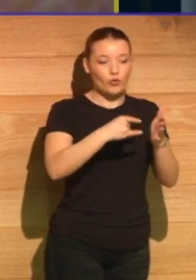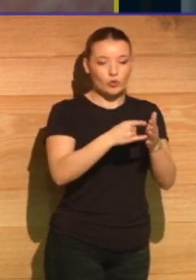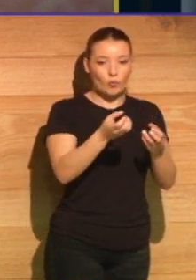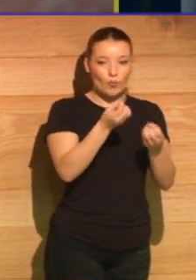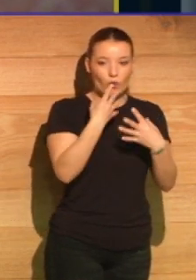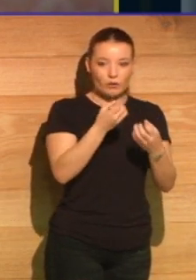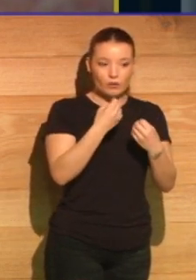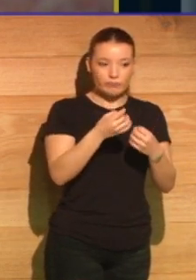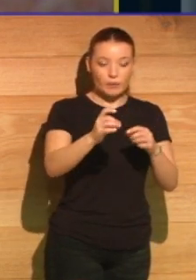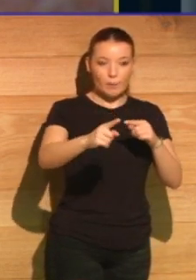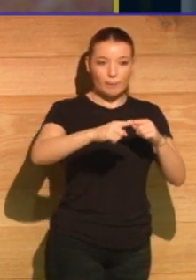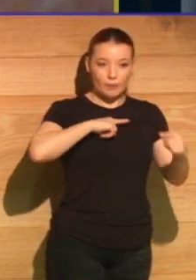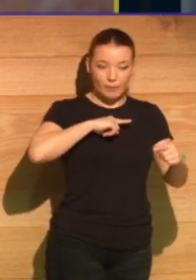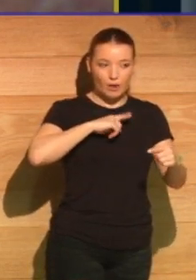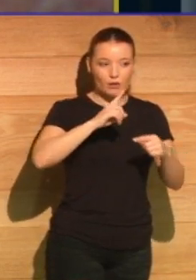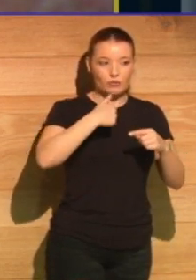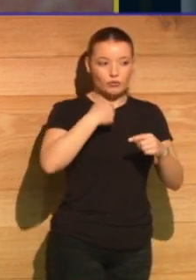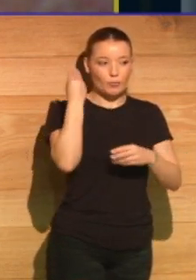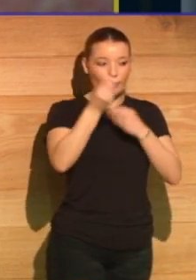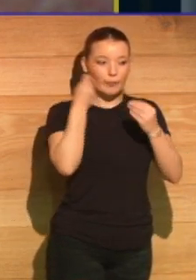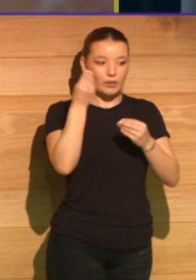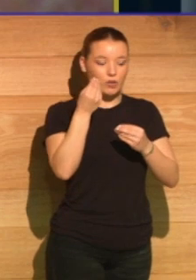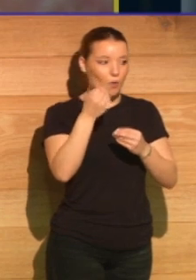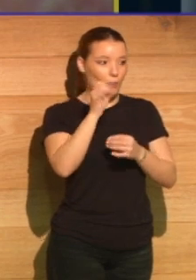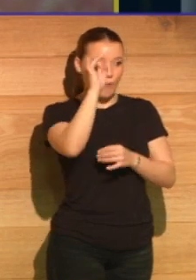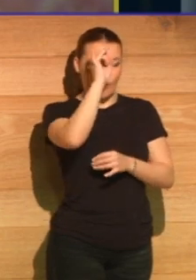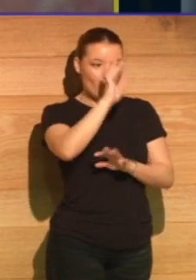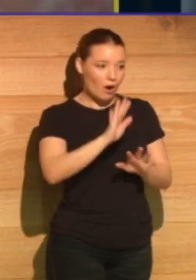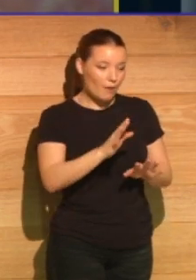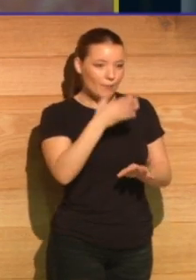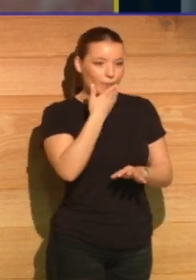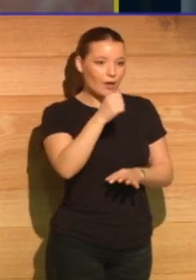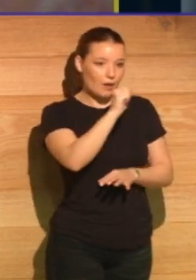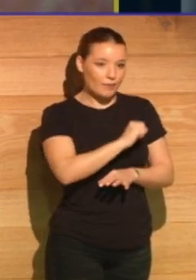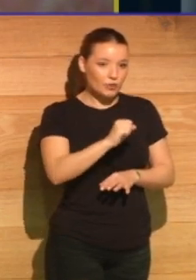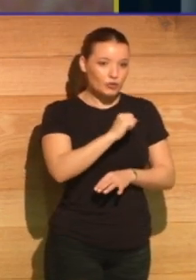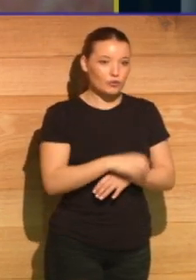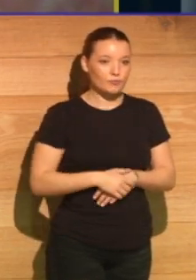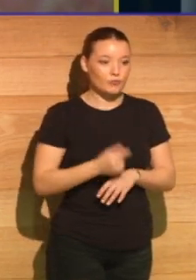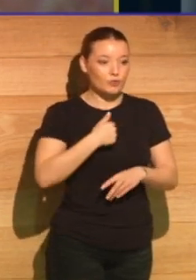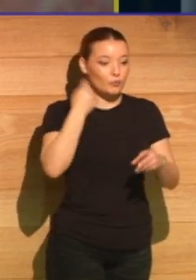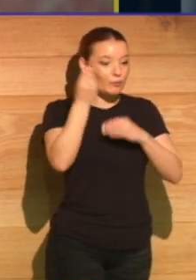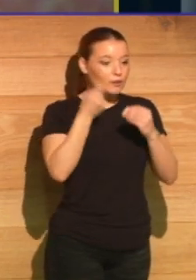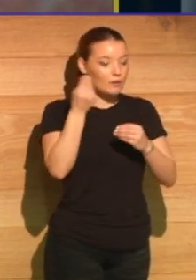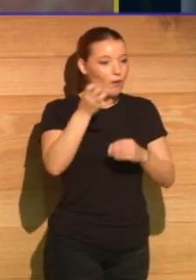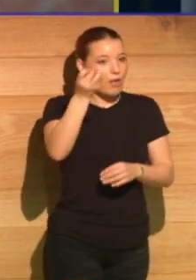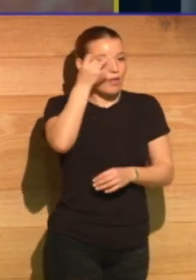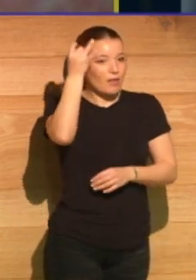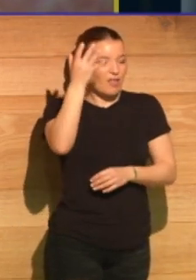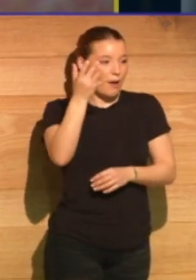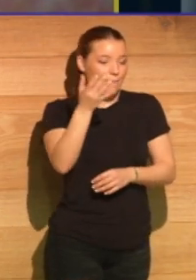me pareció maravilloso, me gustan mucho los haikus y me parece una idea estupenda para precisamente